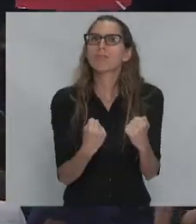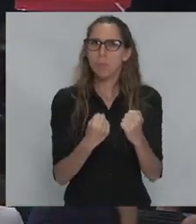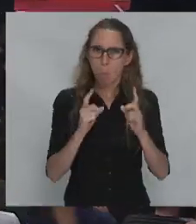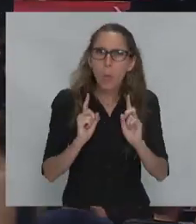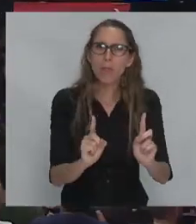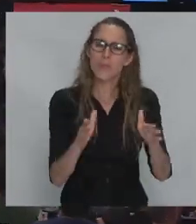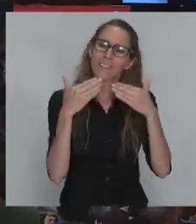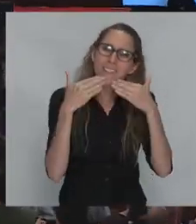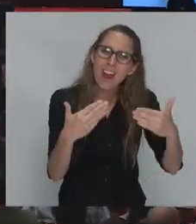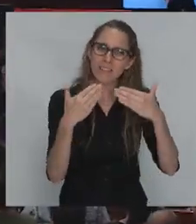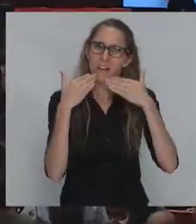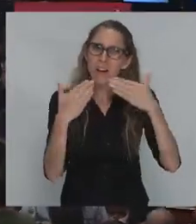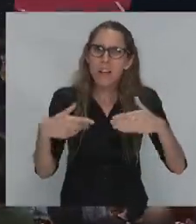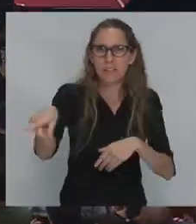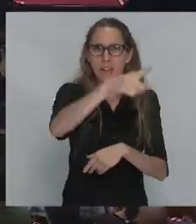beaucoup.